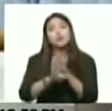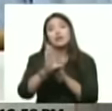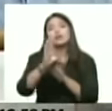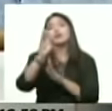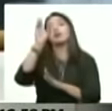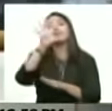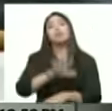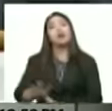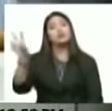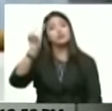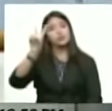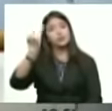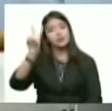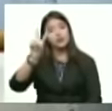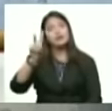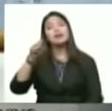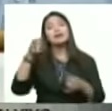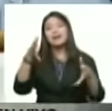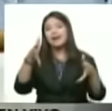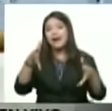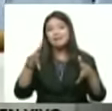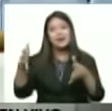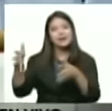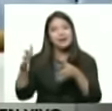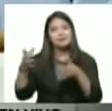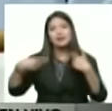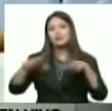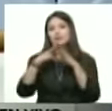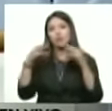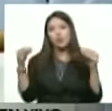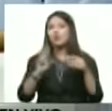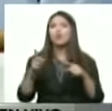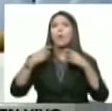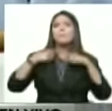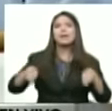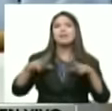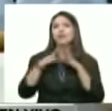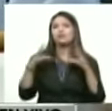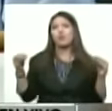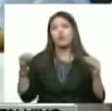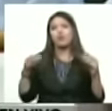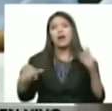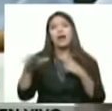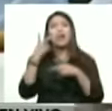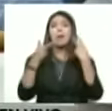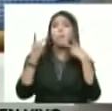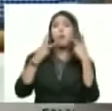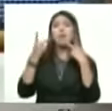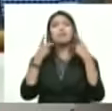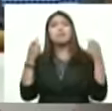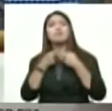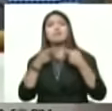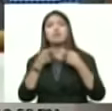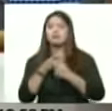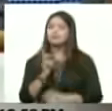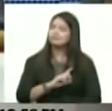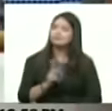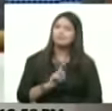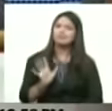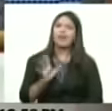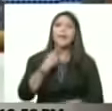recuperación nacional y ganar-ganar, jugar al ganar-ganar, no al perder-perder de la politiquería, de la confrontación estéril. Ese